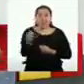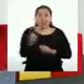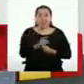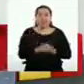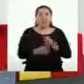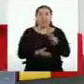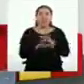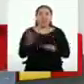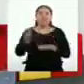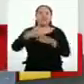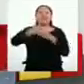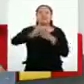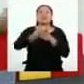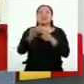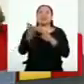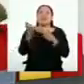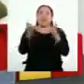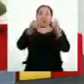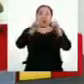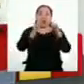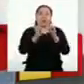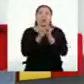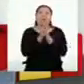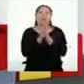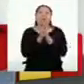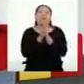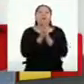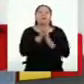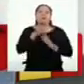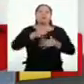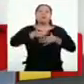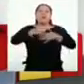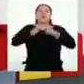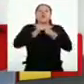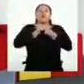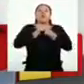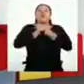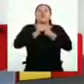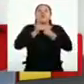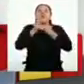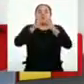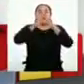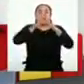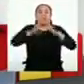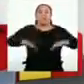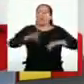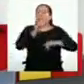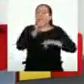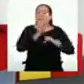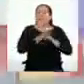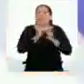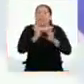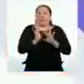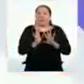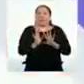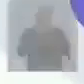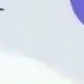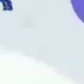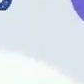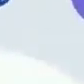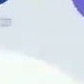nos vemos después del corte. Por favor, aguanten la respiración para que no se caiga el castillo.